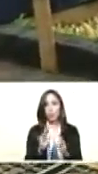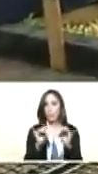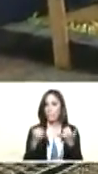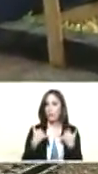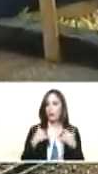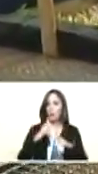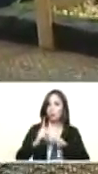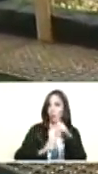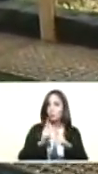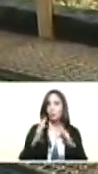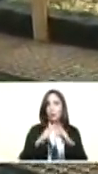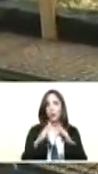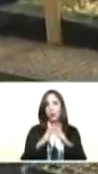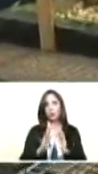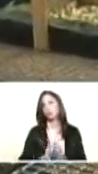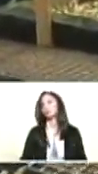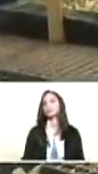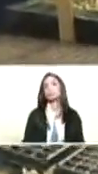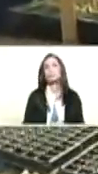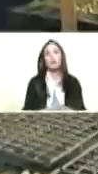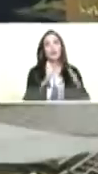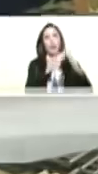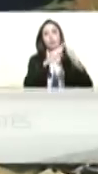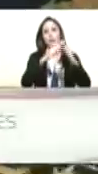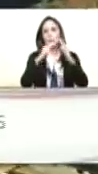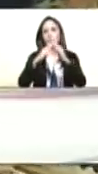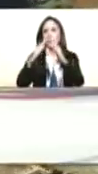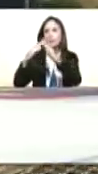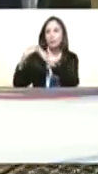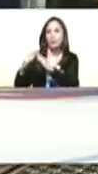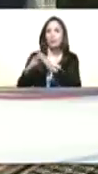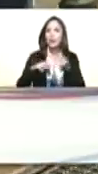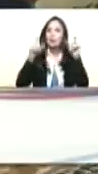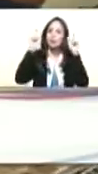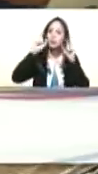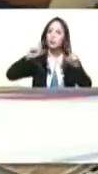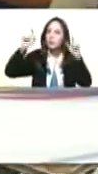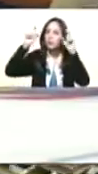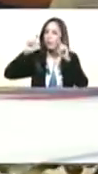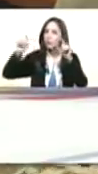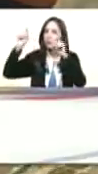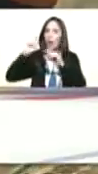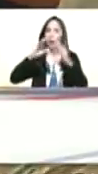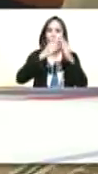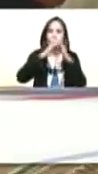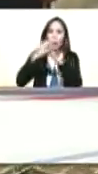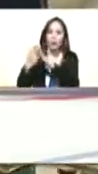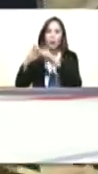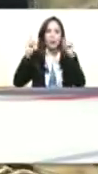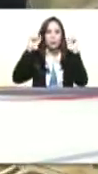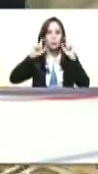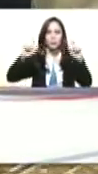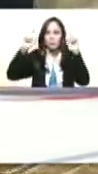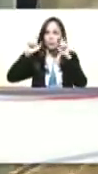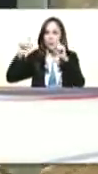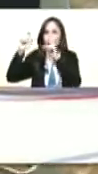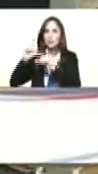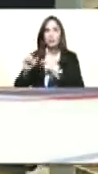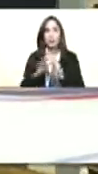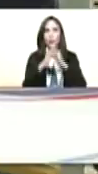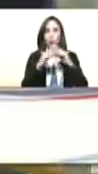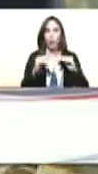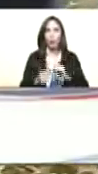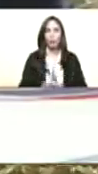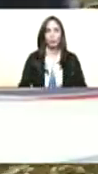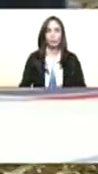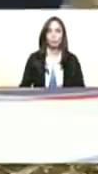Freddy. Casa por casa, comunidad por comunidad, medio por medio, redes por redes. ¿Qué dice Freddy Bernal? Bueno, presidente,